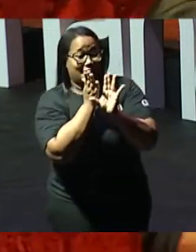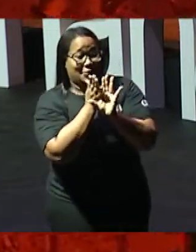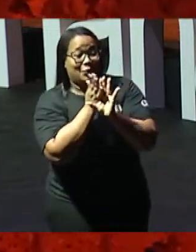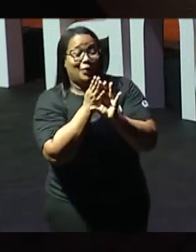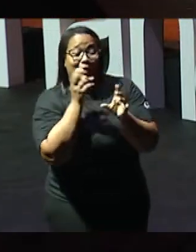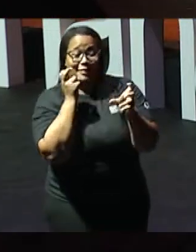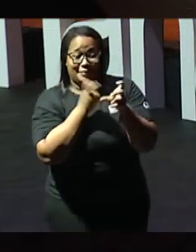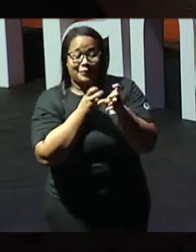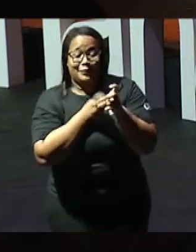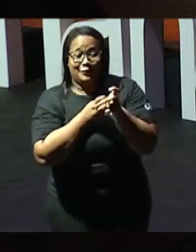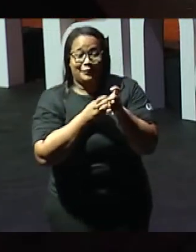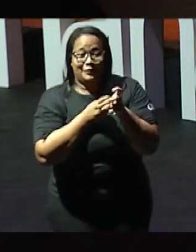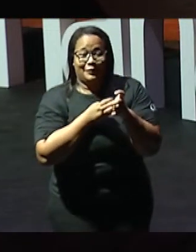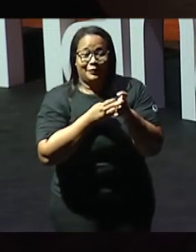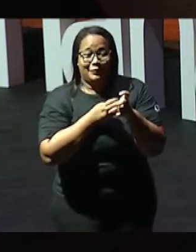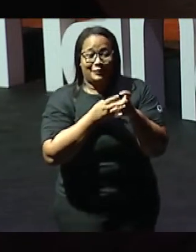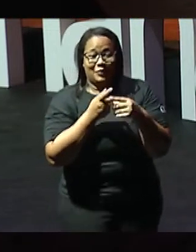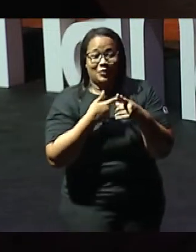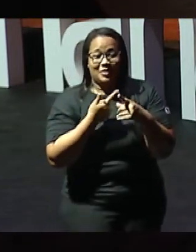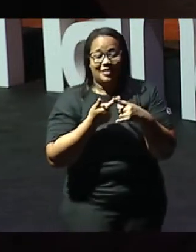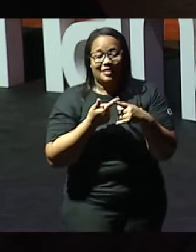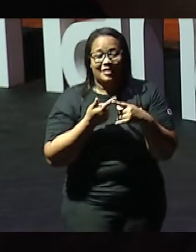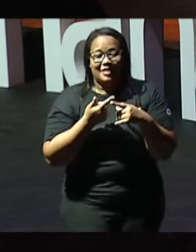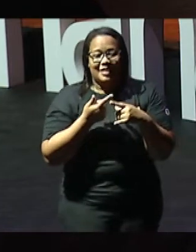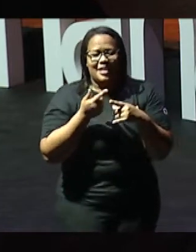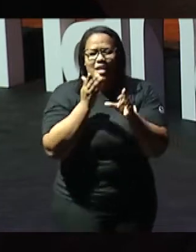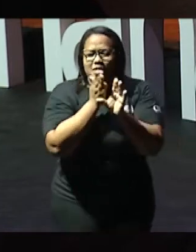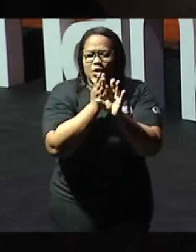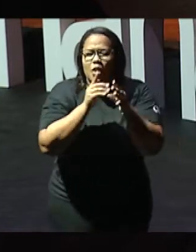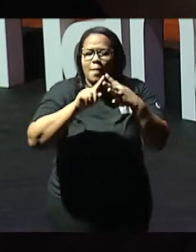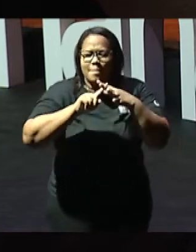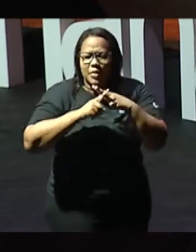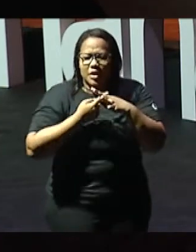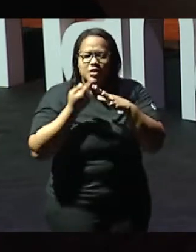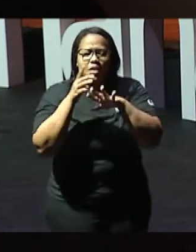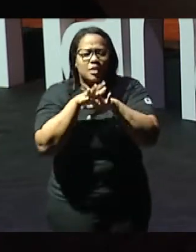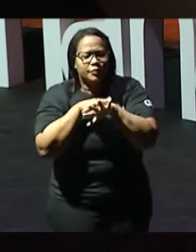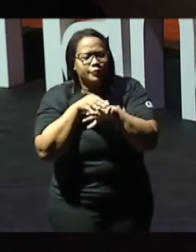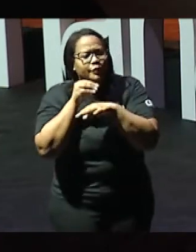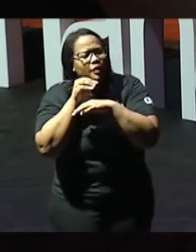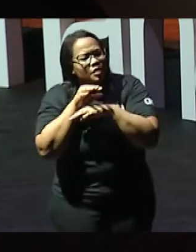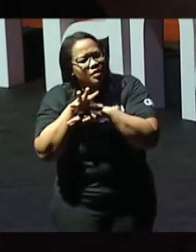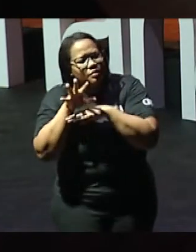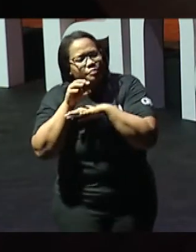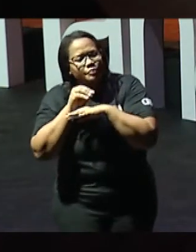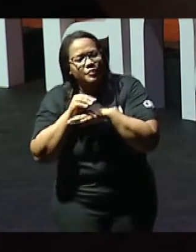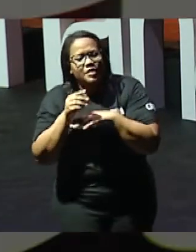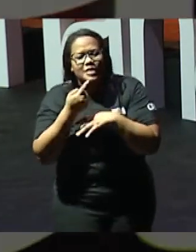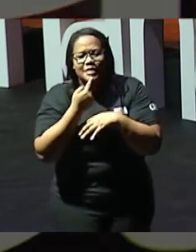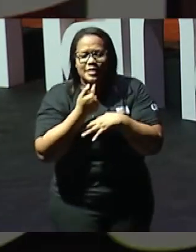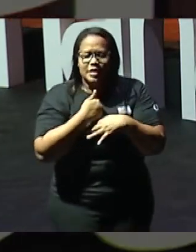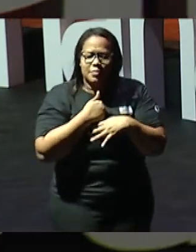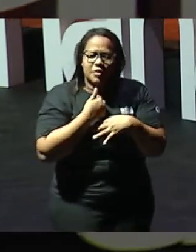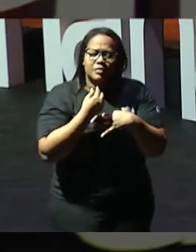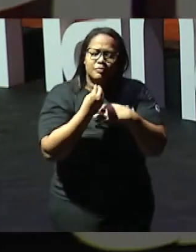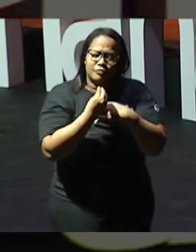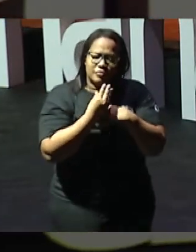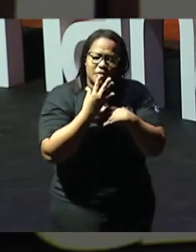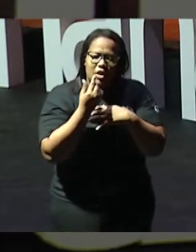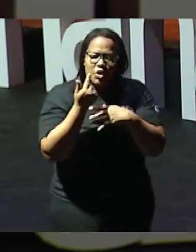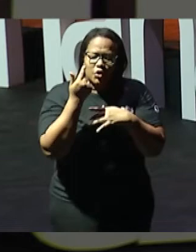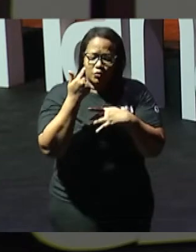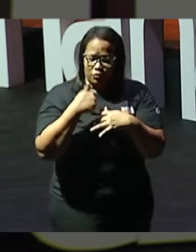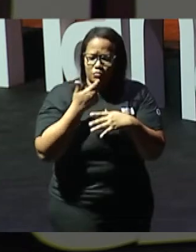bueno y ella comienza diciendo augusto yo quiero que tú